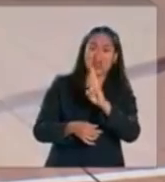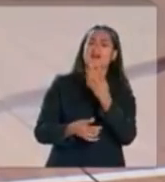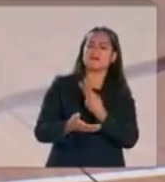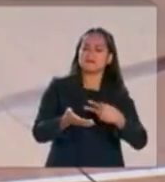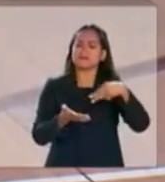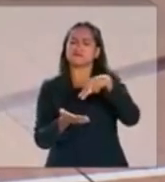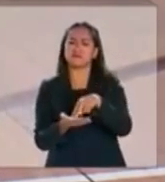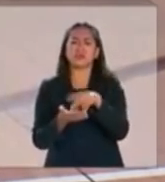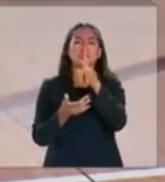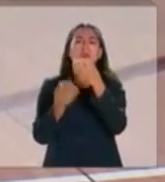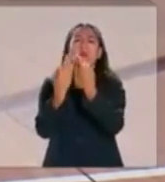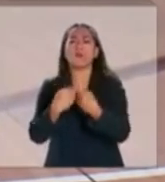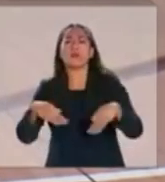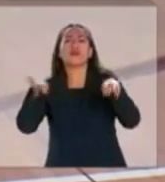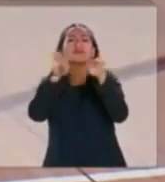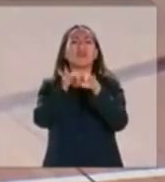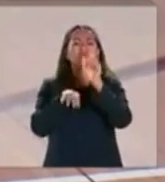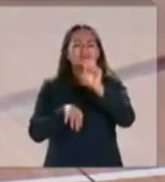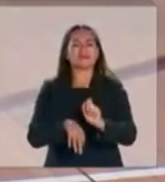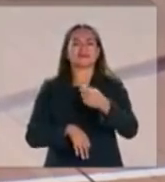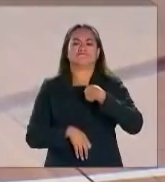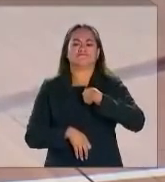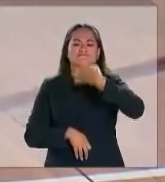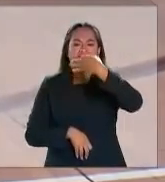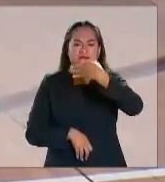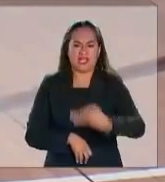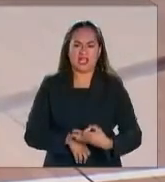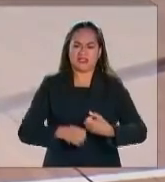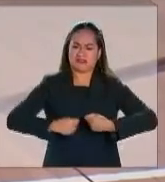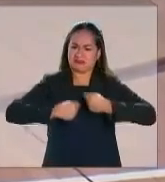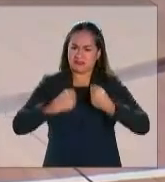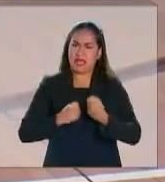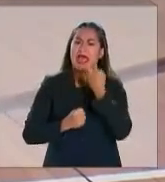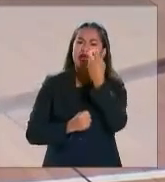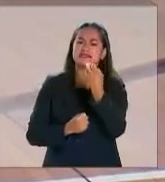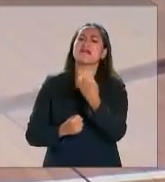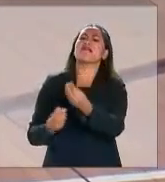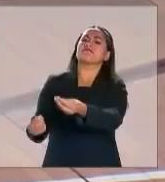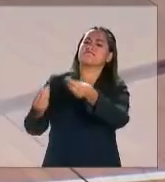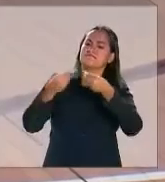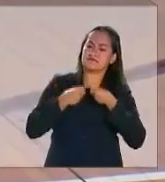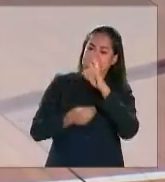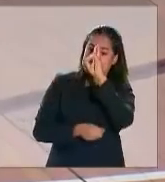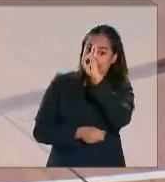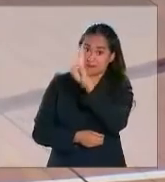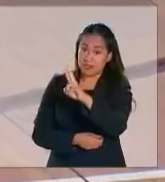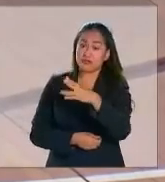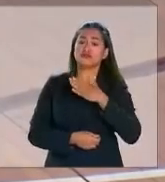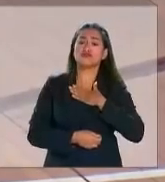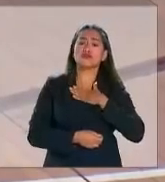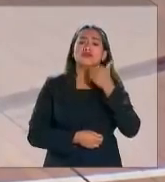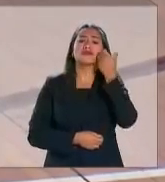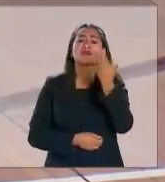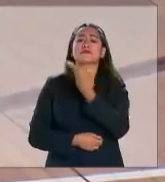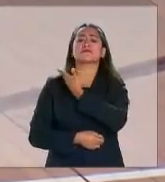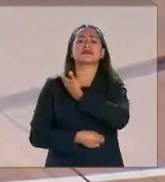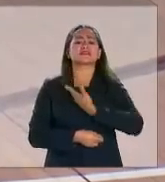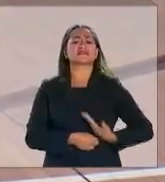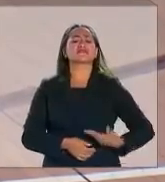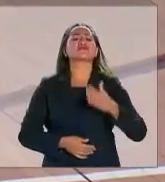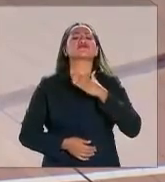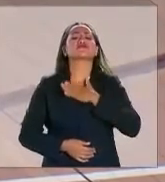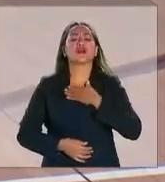vamos a merecer respeto estoy seguro de que esa es la vía quiero ser un presidente que se comporte con dignidad y que verdaderamente